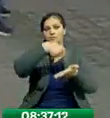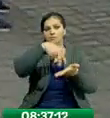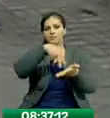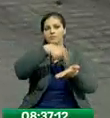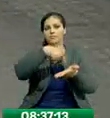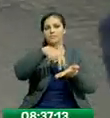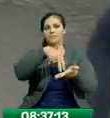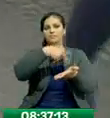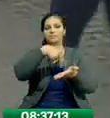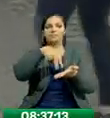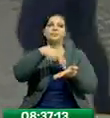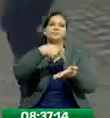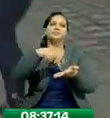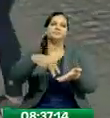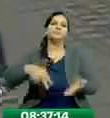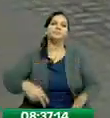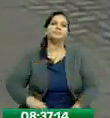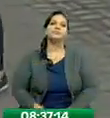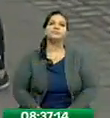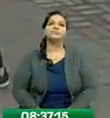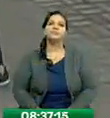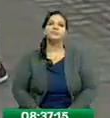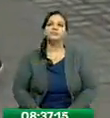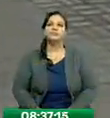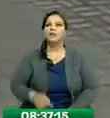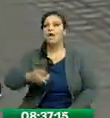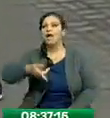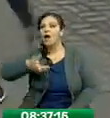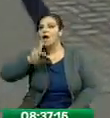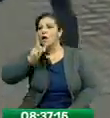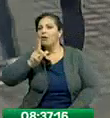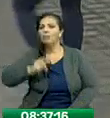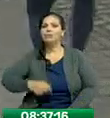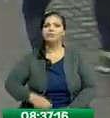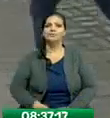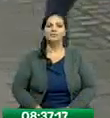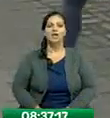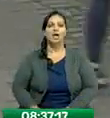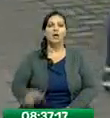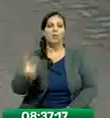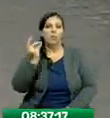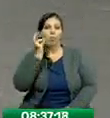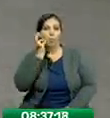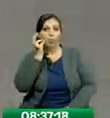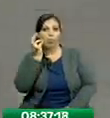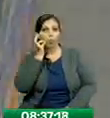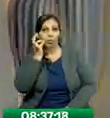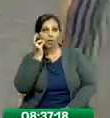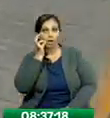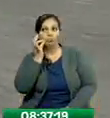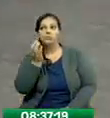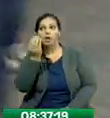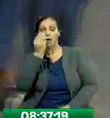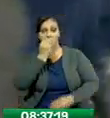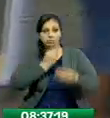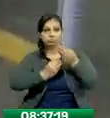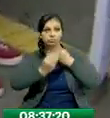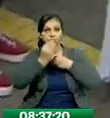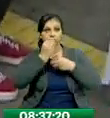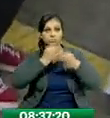un bailecito un traguito de agüita frutas tenemos frutas